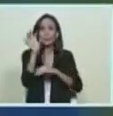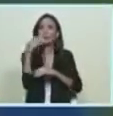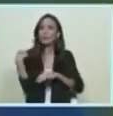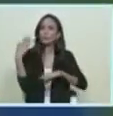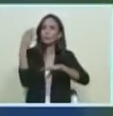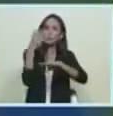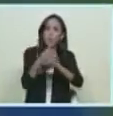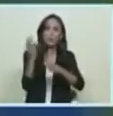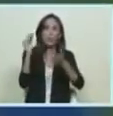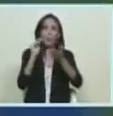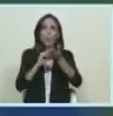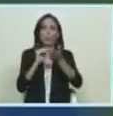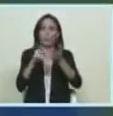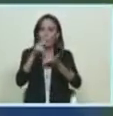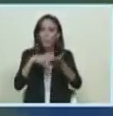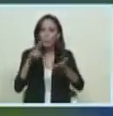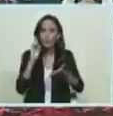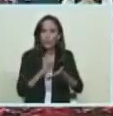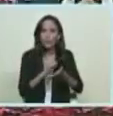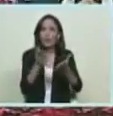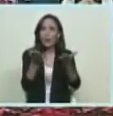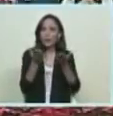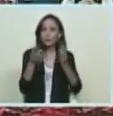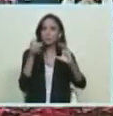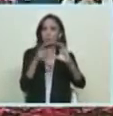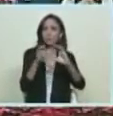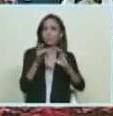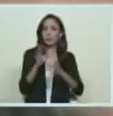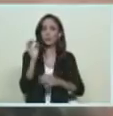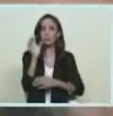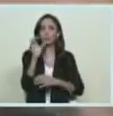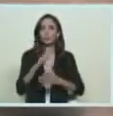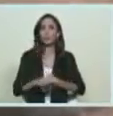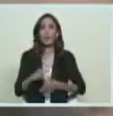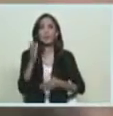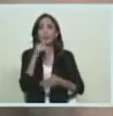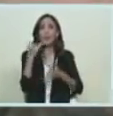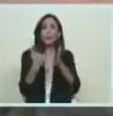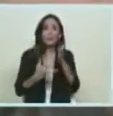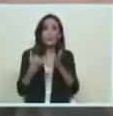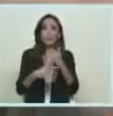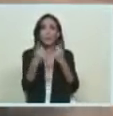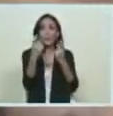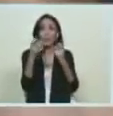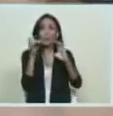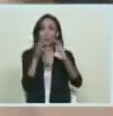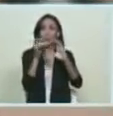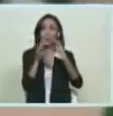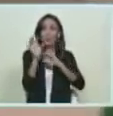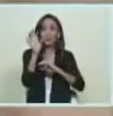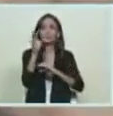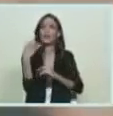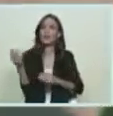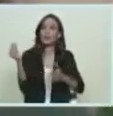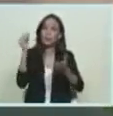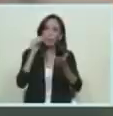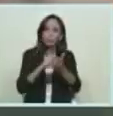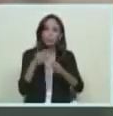vaya a sacárselo en la Plaza Bolívar. Si usted no se había inscrito, vaya a inscribirse.